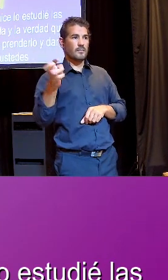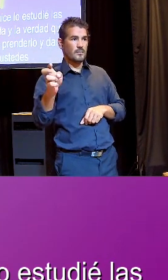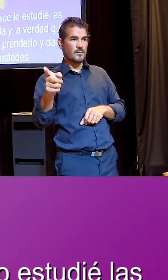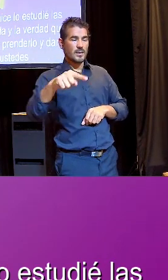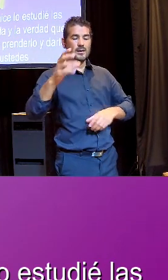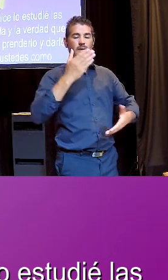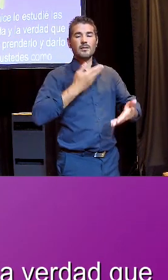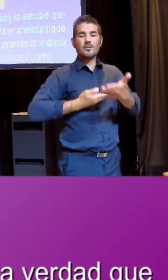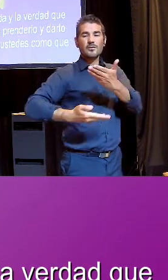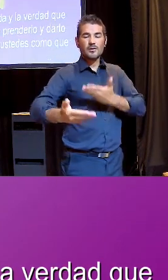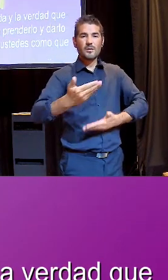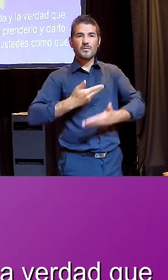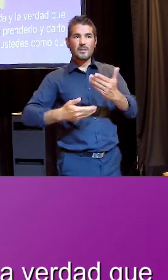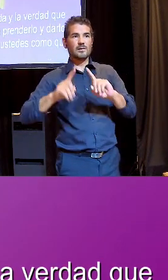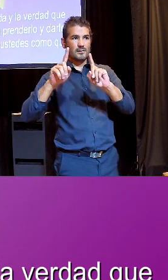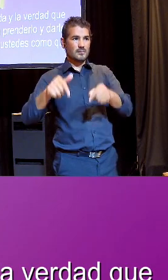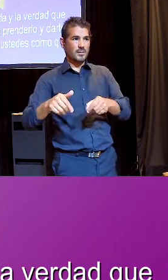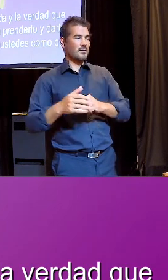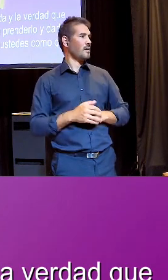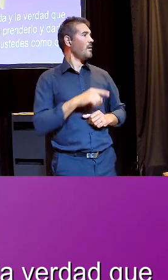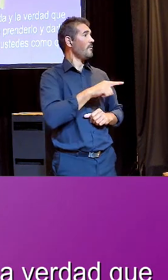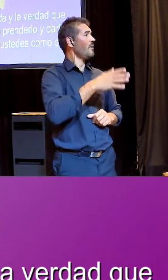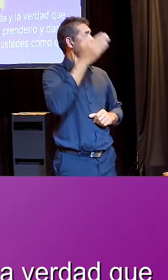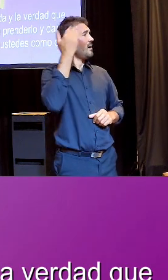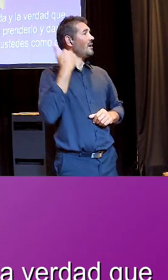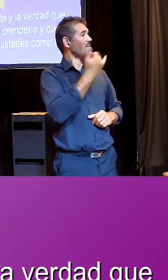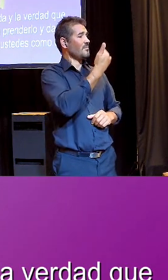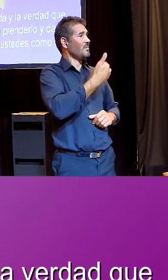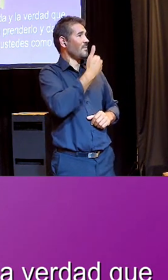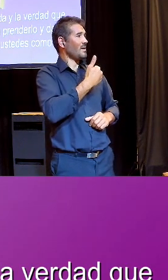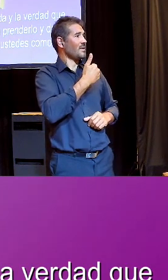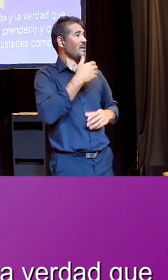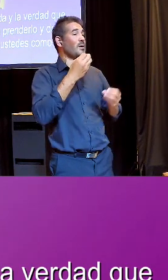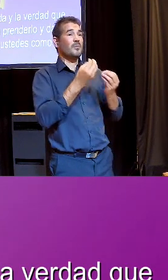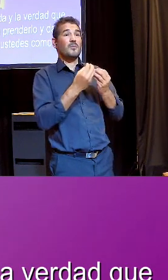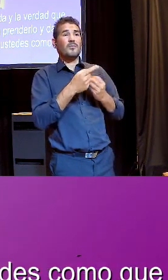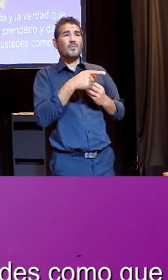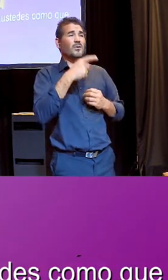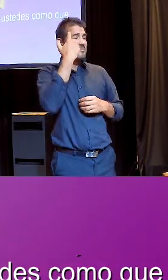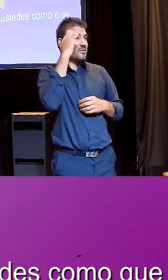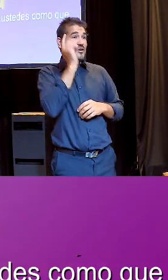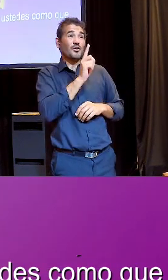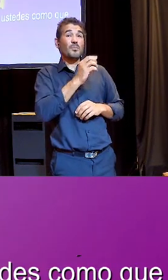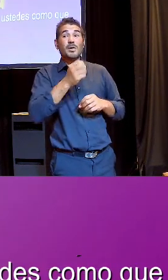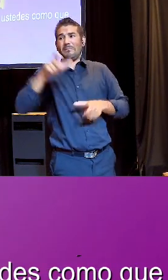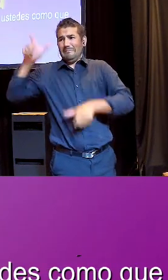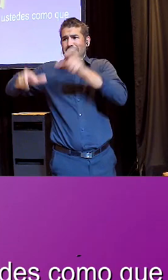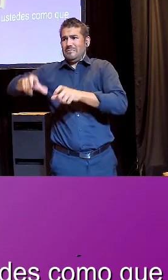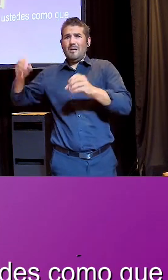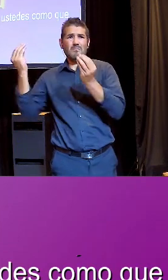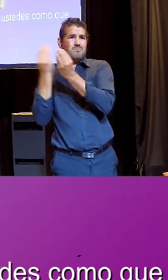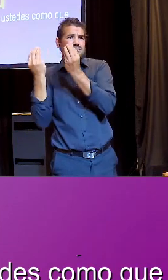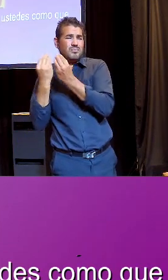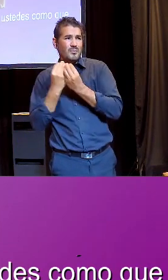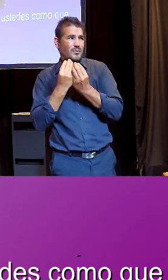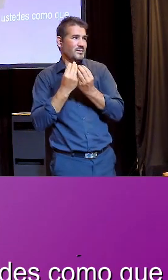Como que vos me explicaste, yo estuve con vos en... No te acordás, porque son muchos. Por eso te vería cara conocida. Sí. Bueno, los que